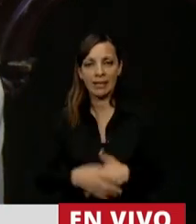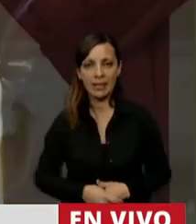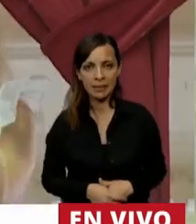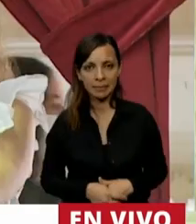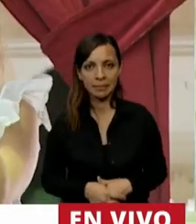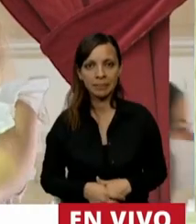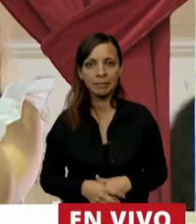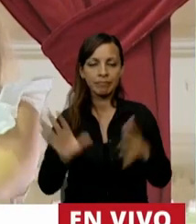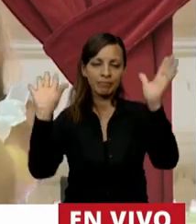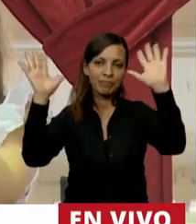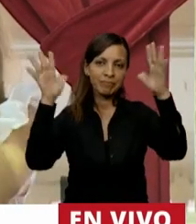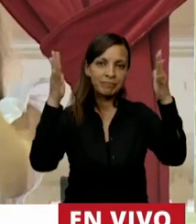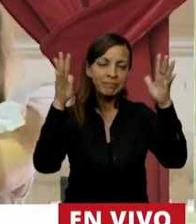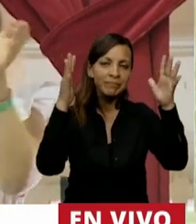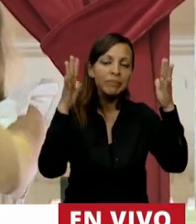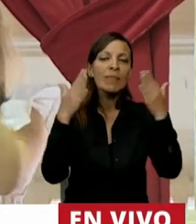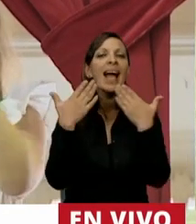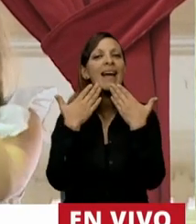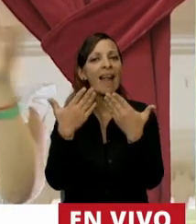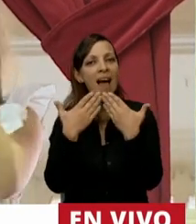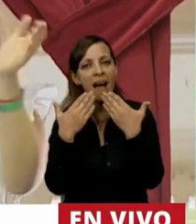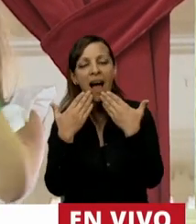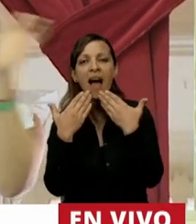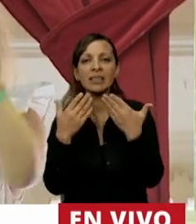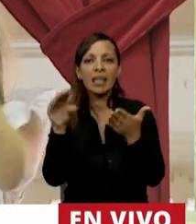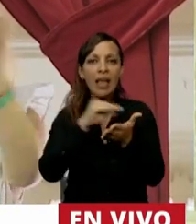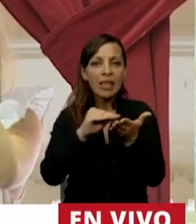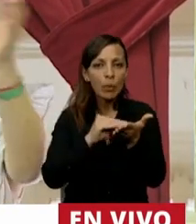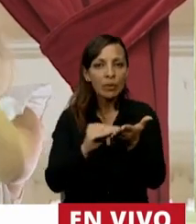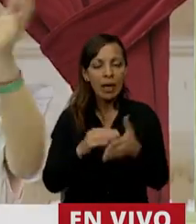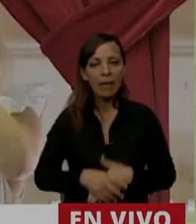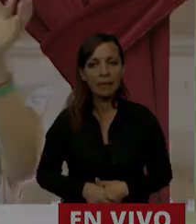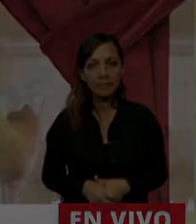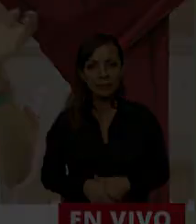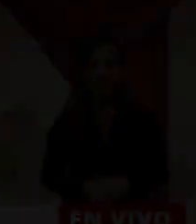Gracias, diputada Brenda Liz Austin.